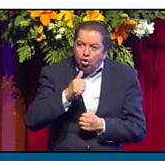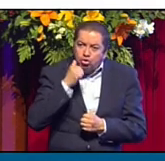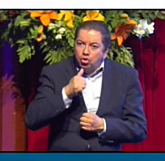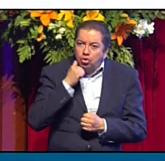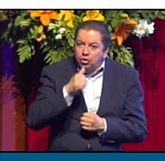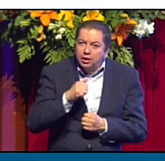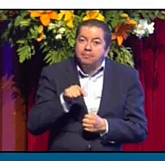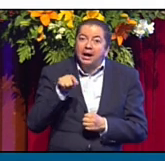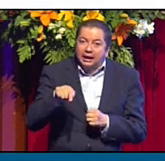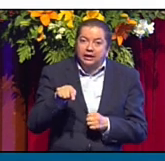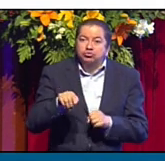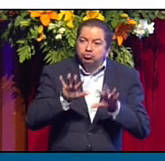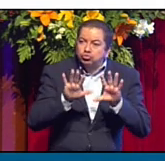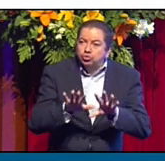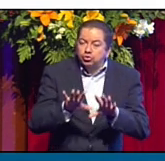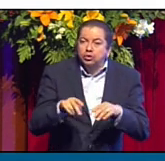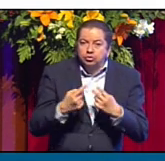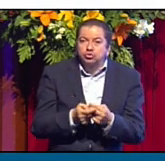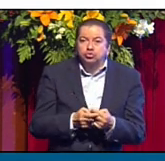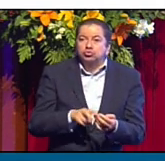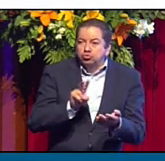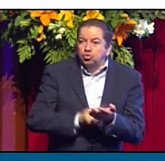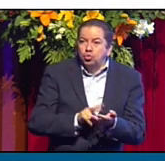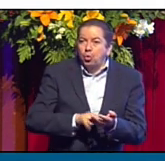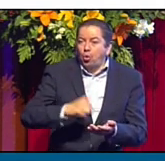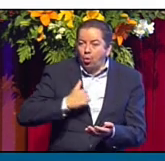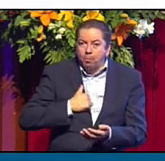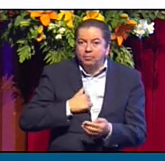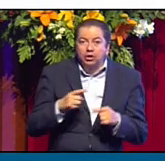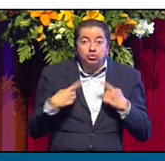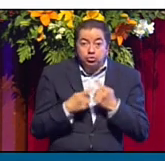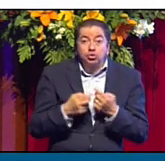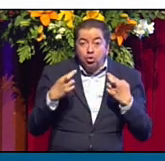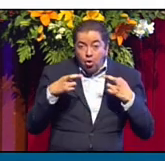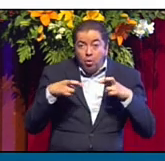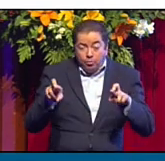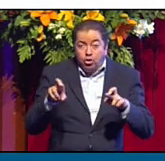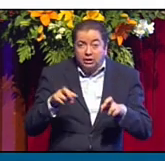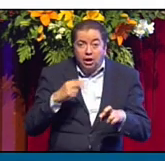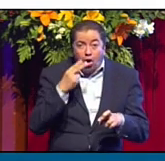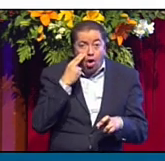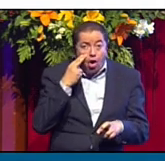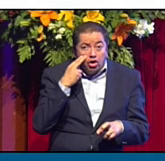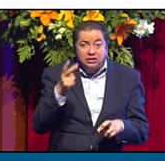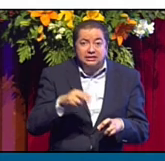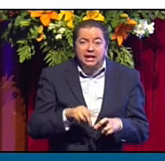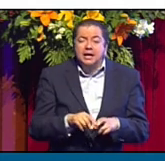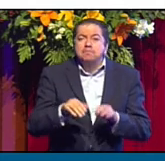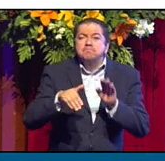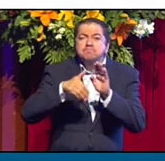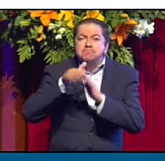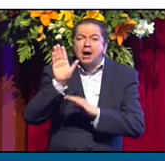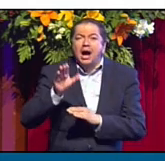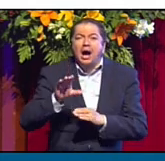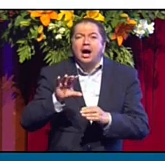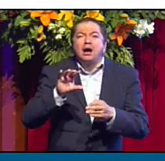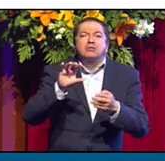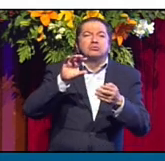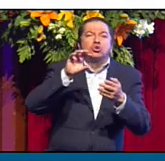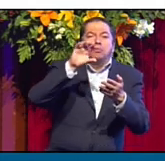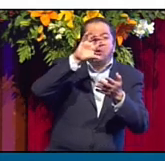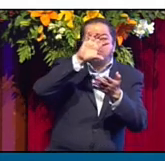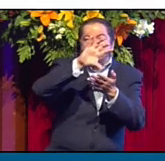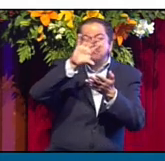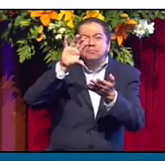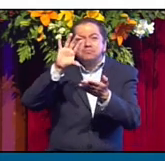eso sea así. Aquellos que hemos tenido la oportunidad de conocer la gran mayoría de los continentes del mundo, que hemos estado en diferentes